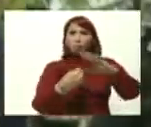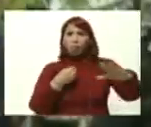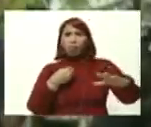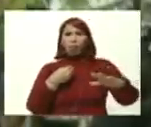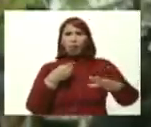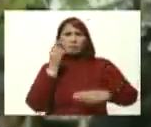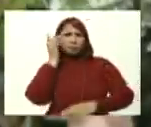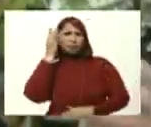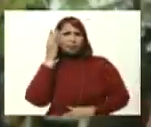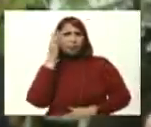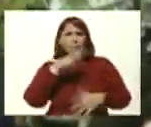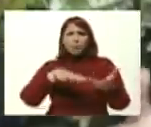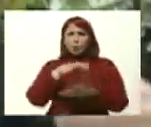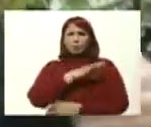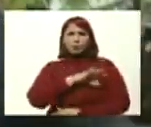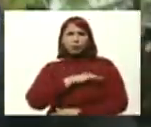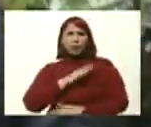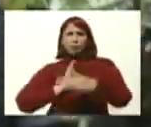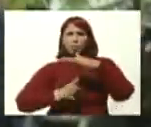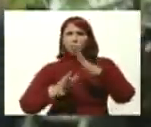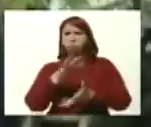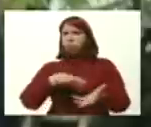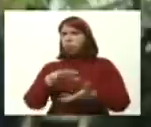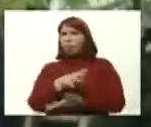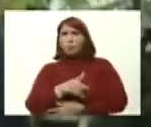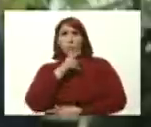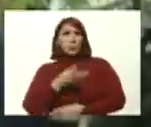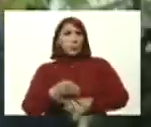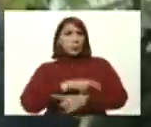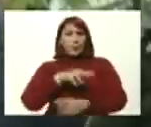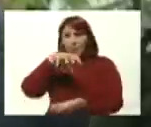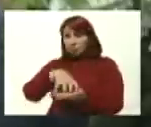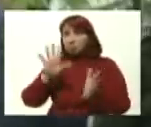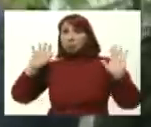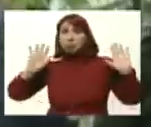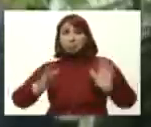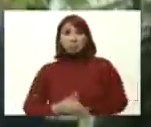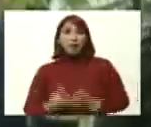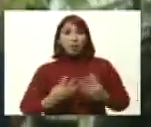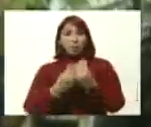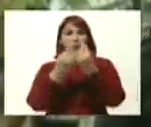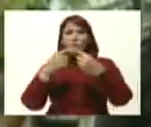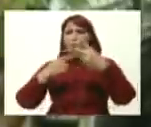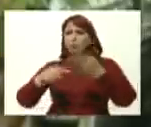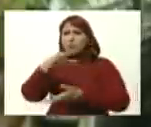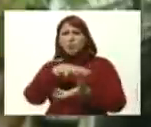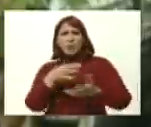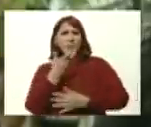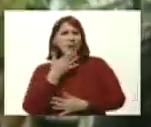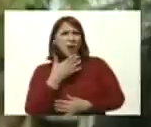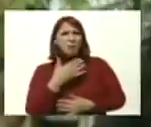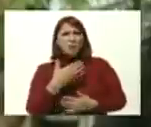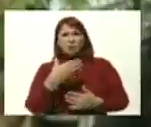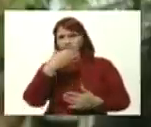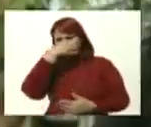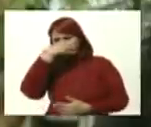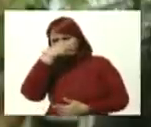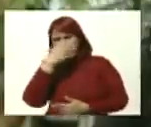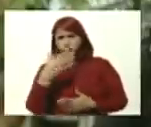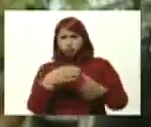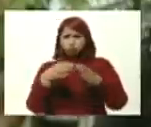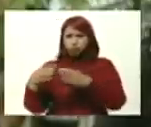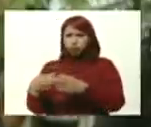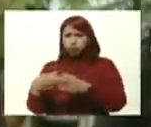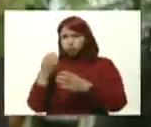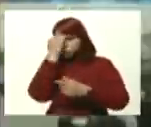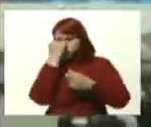social allí, ese problema migratorio, que ya es un problema de la región, se ve acompañado con otros problemas como crimen organizado,